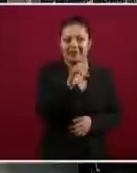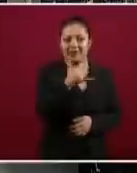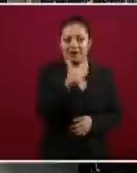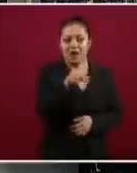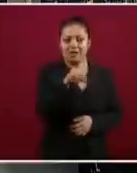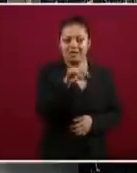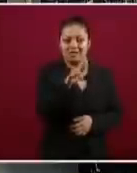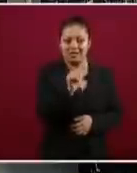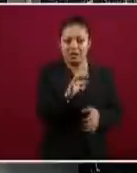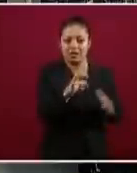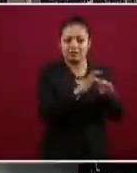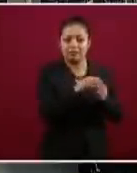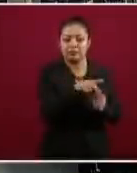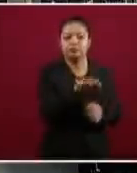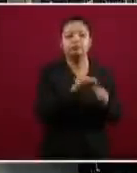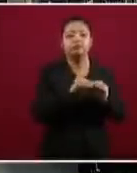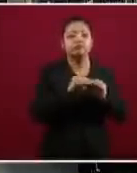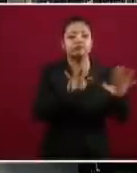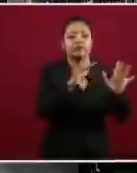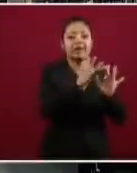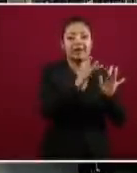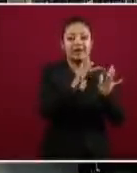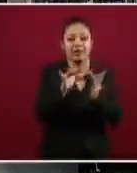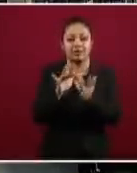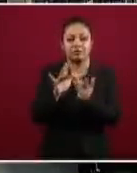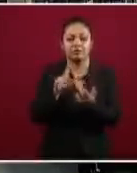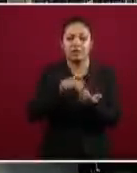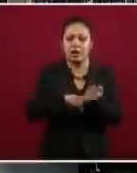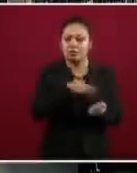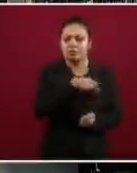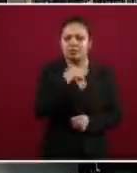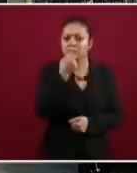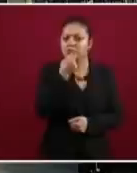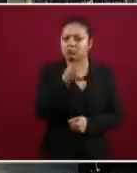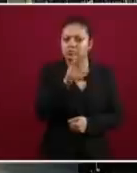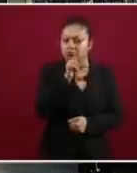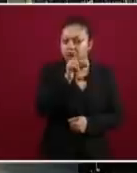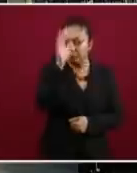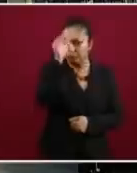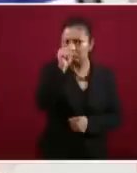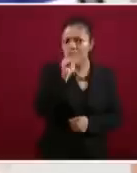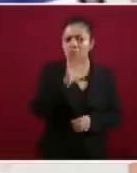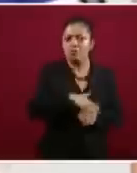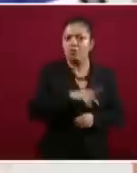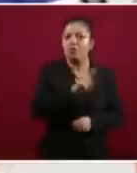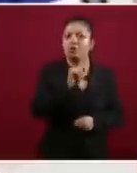de elección, informó en redes sociales que impugnó los resultados por una reelección